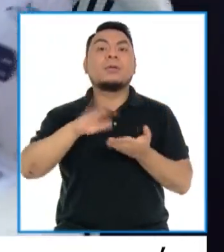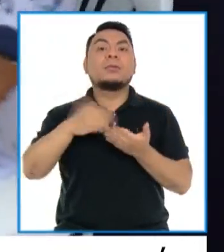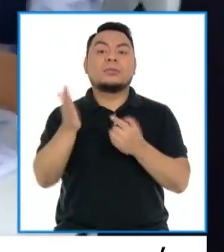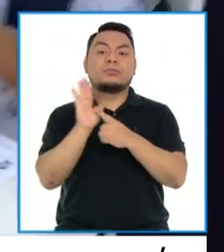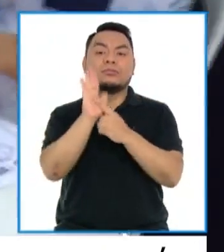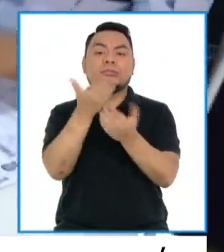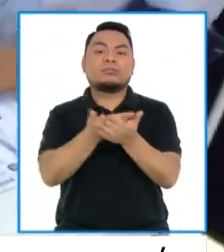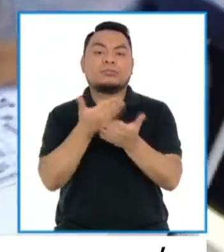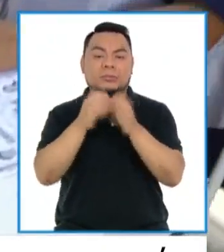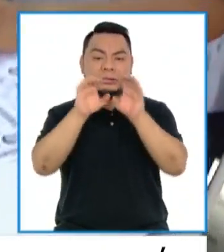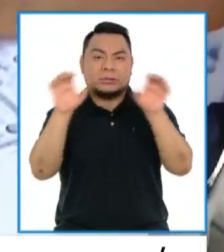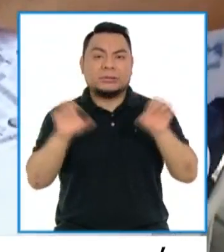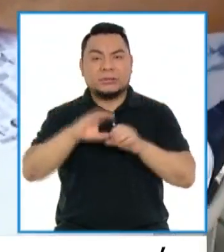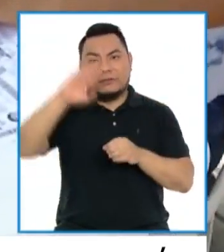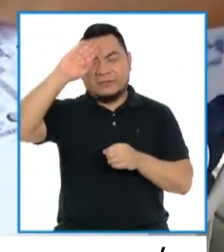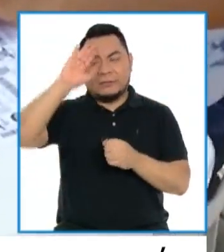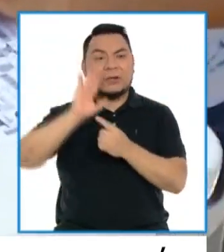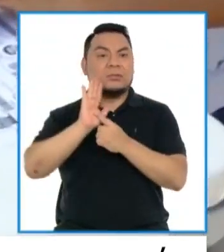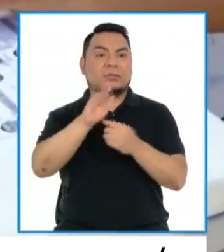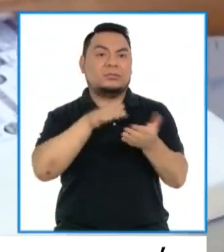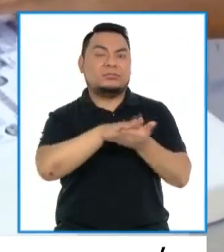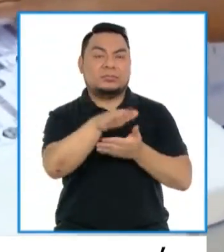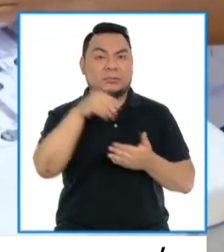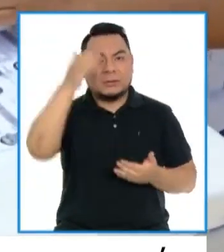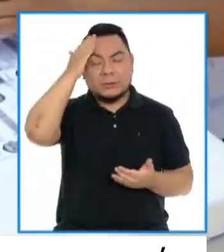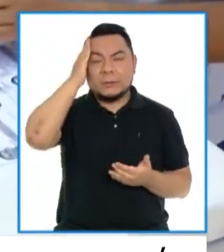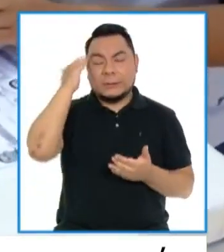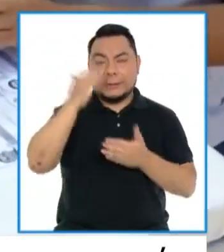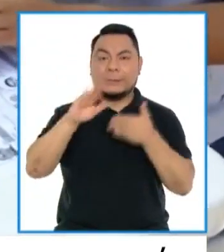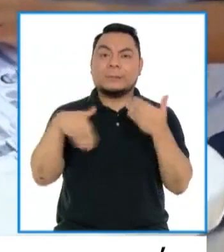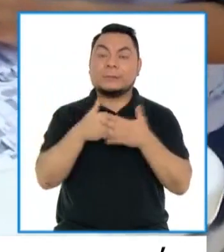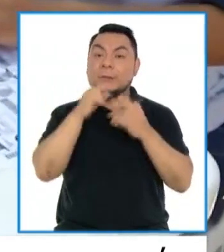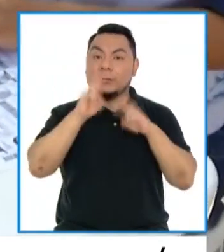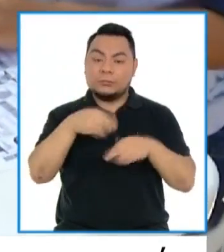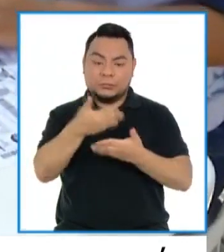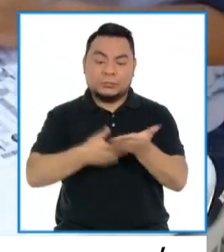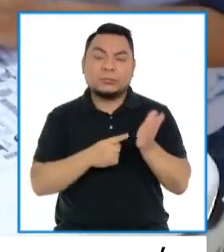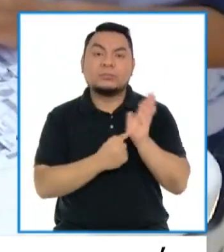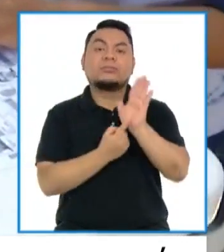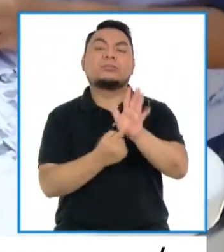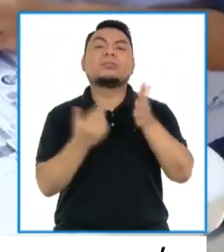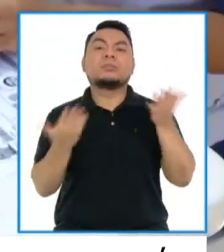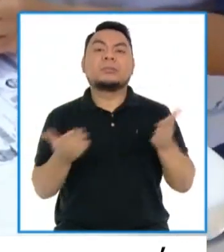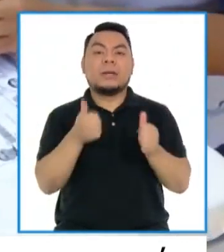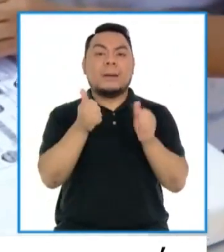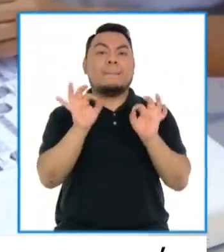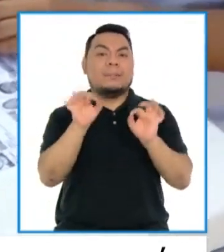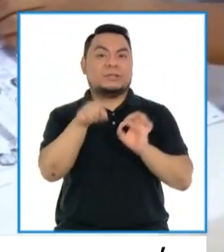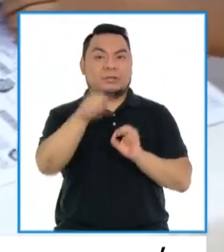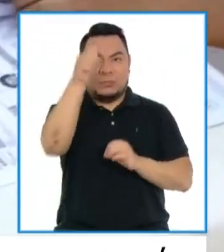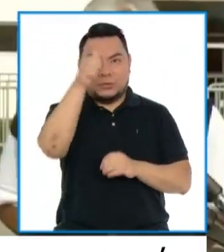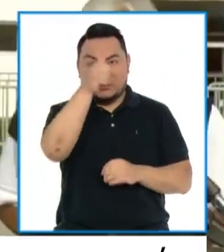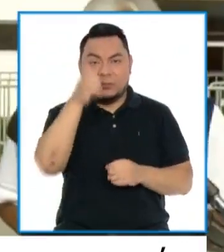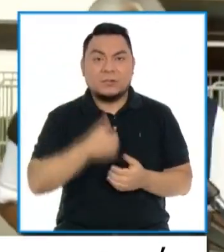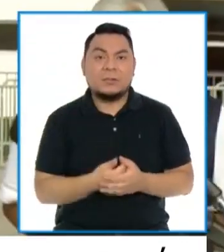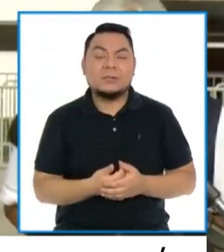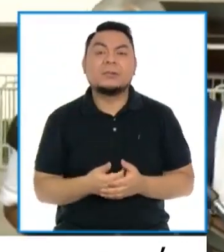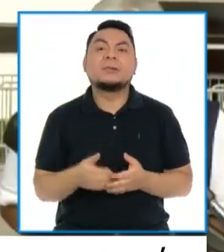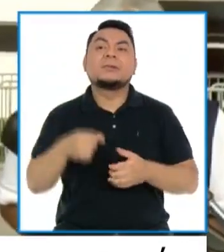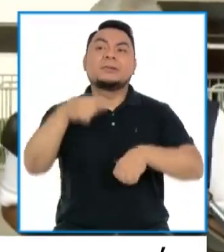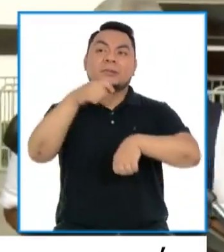presentar un certificado de manera virtual. El avance de los primeros resultados se publicarán el mismo domingo. Y a